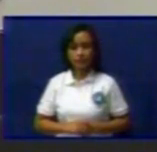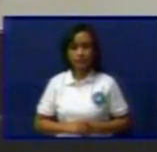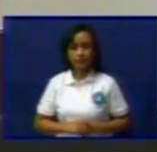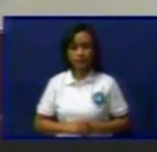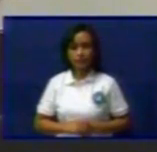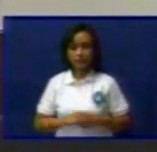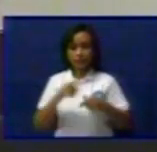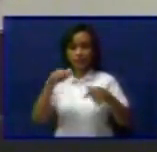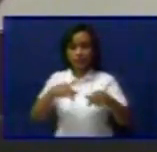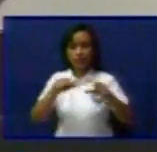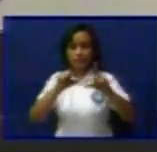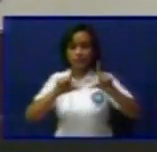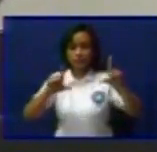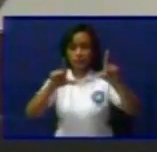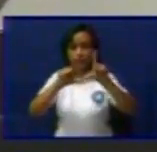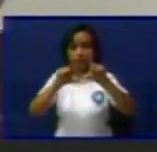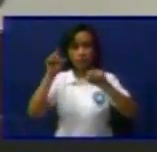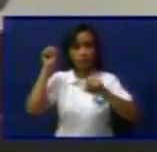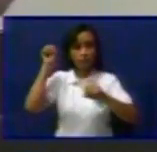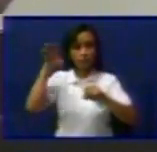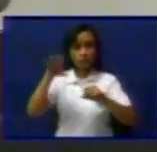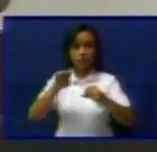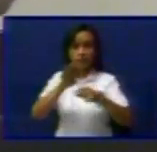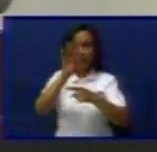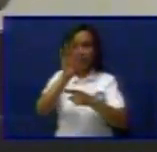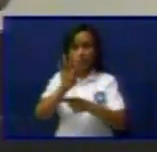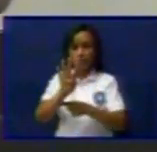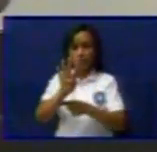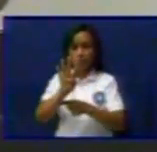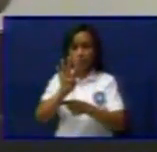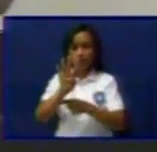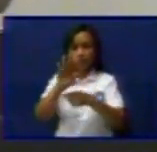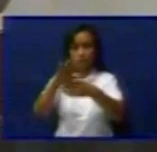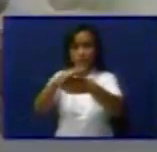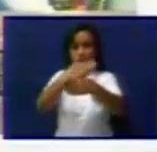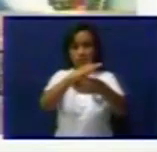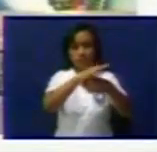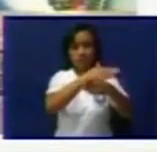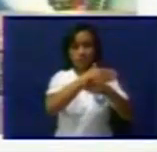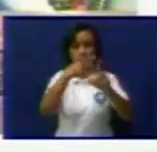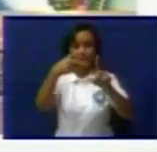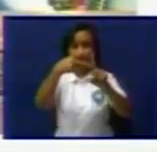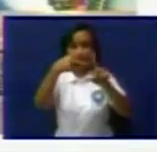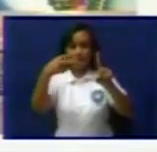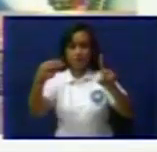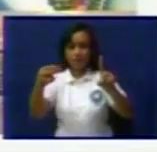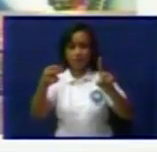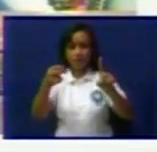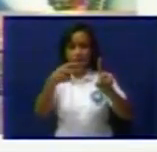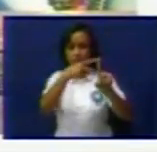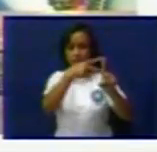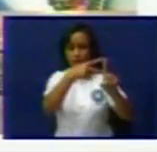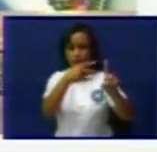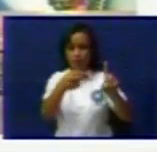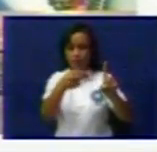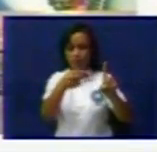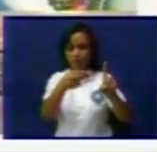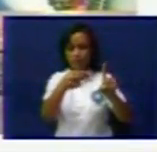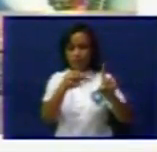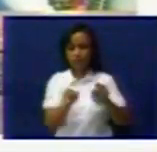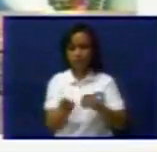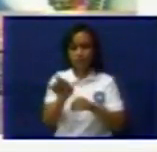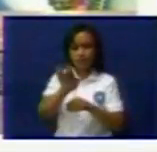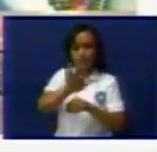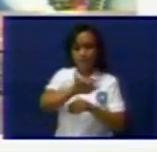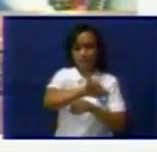entre 1.200 a 2.200 camas. Este complejo tendrá cuatro tipos de hoteles. El primer tipo es el hotel